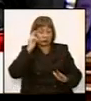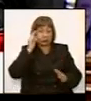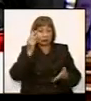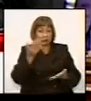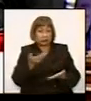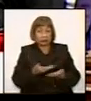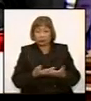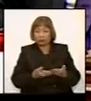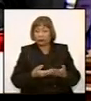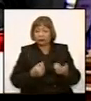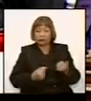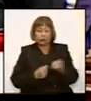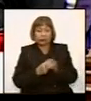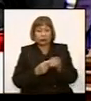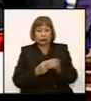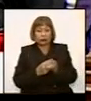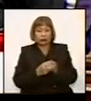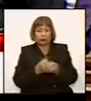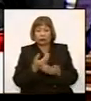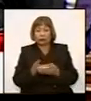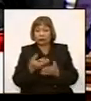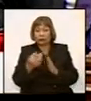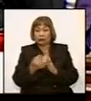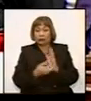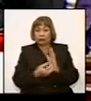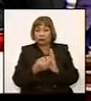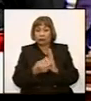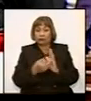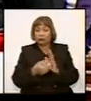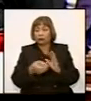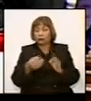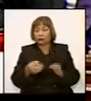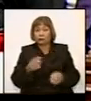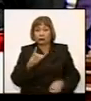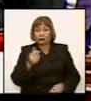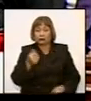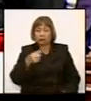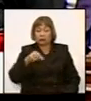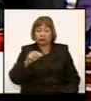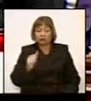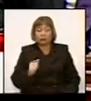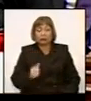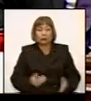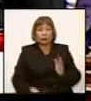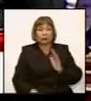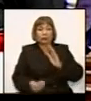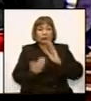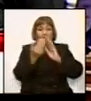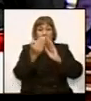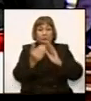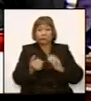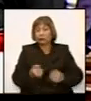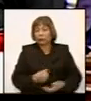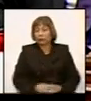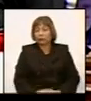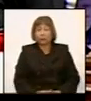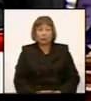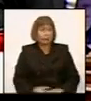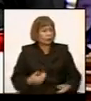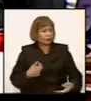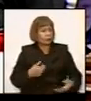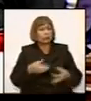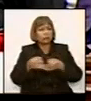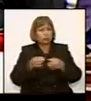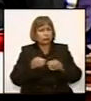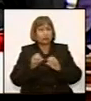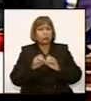que apoyo y el planteamiento del congresista Lapa del Frente Amplio, que nos hace una